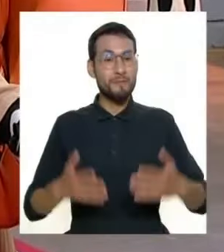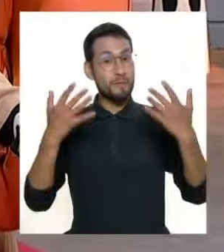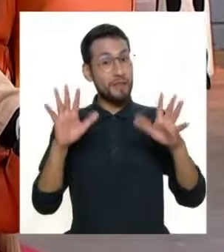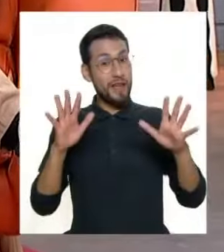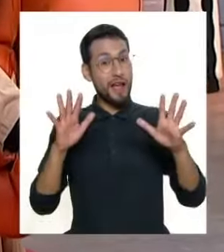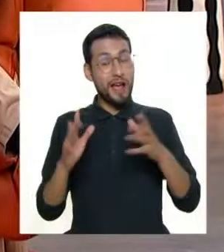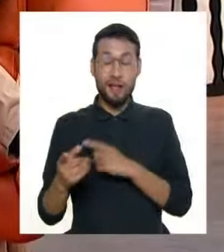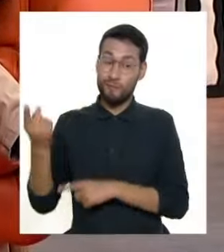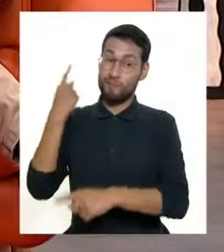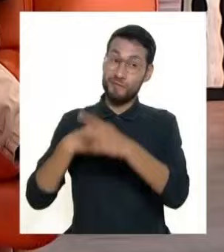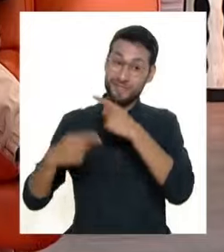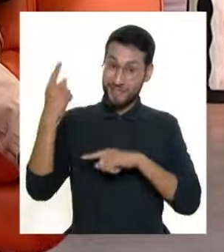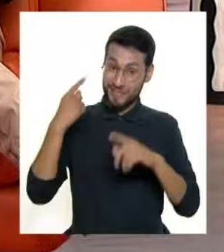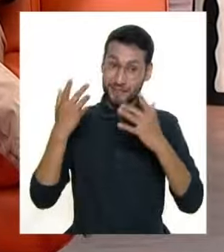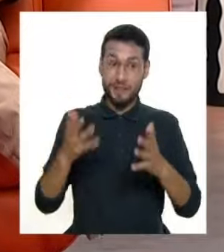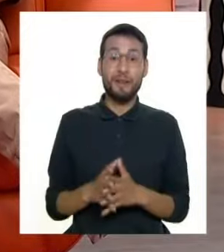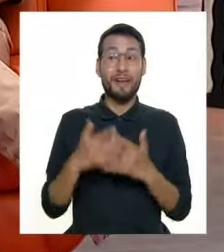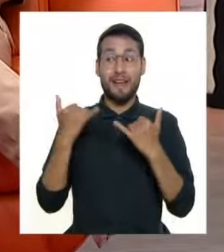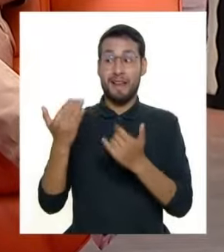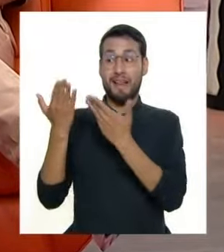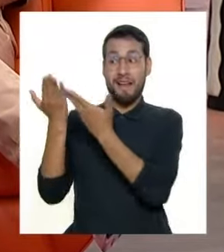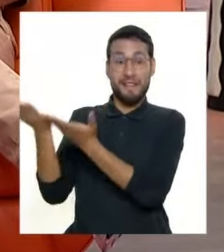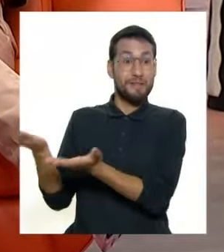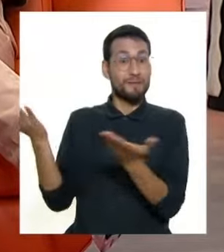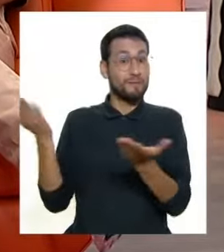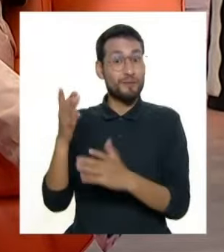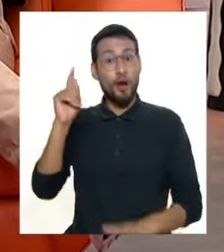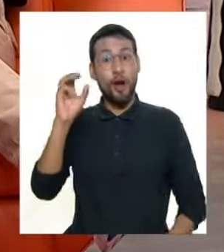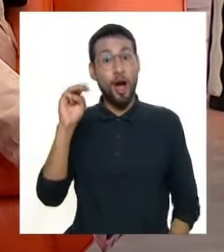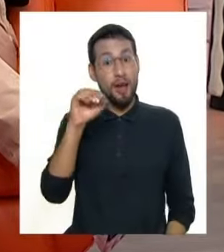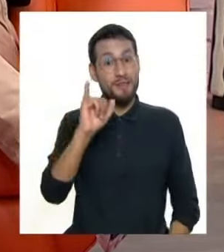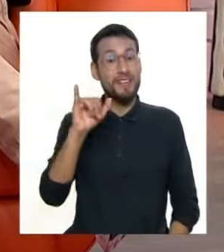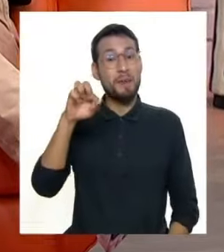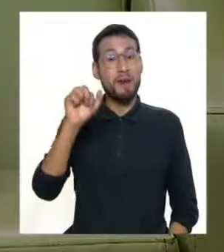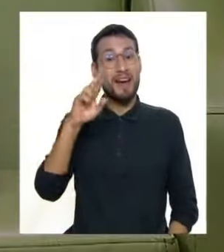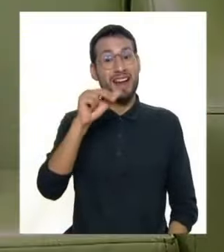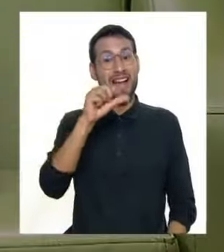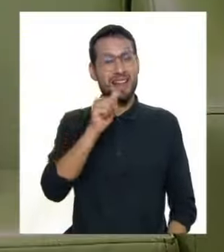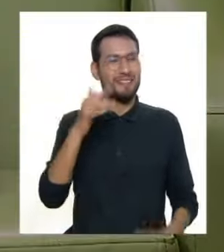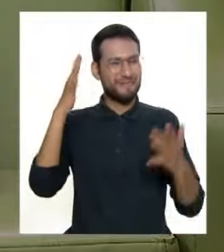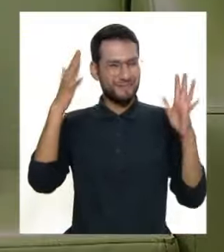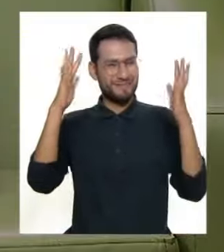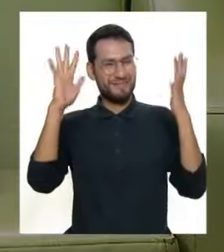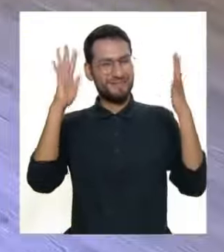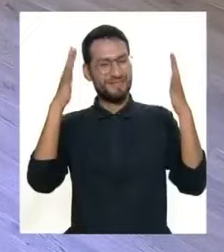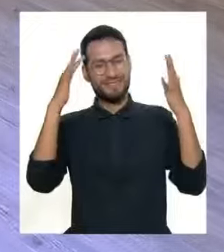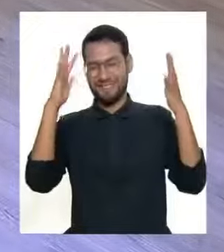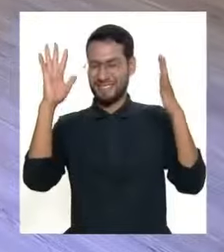Ya estamos de regreso y ya está con nosotros Tommy Párraga.